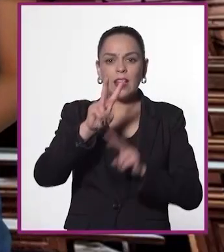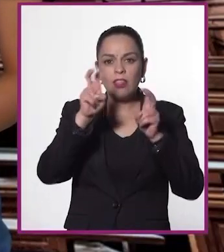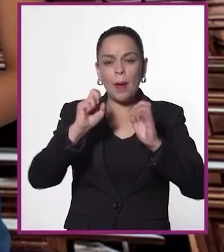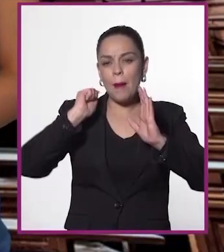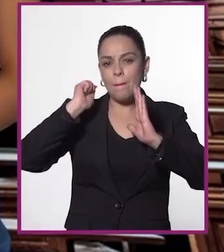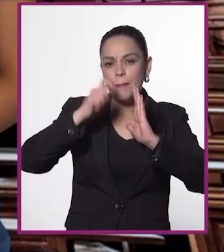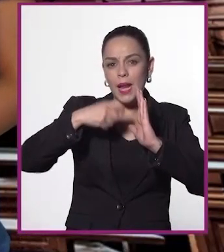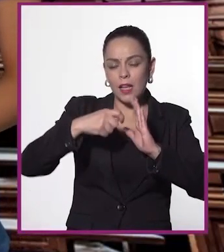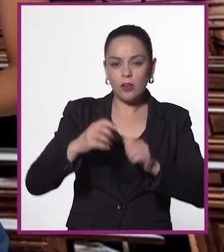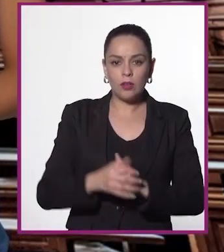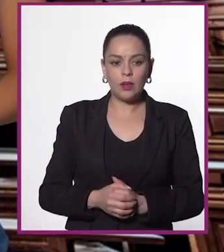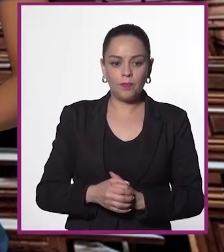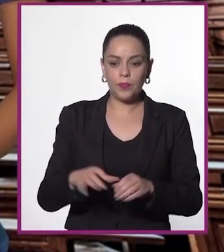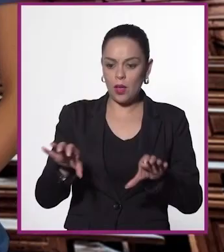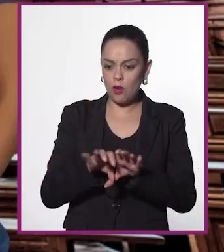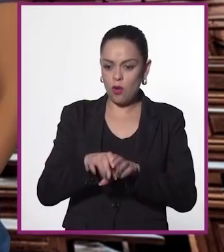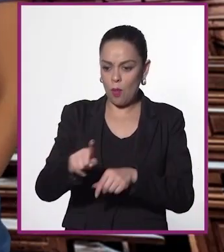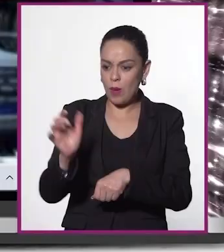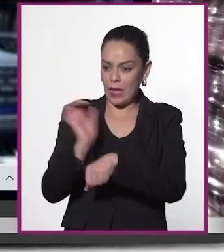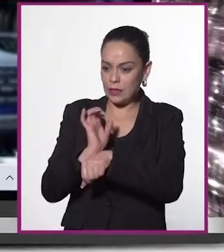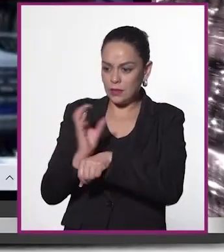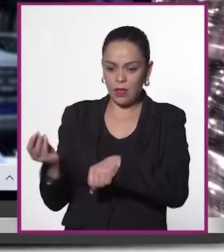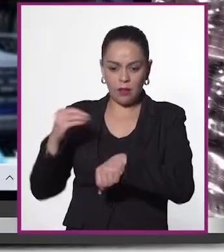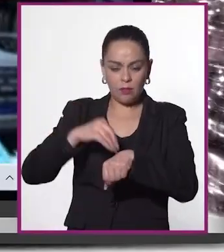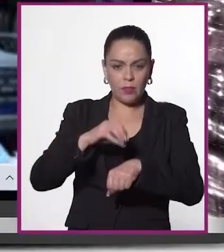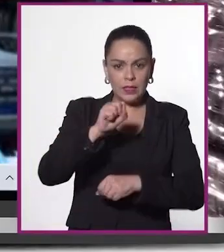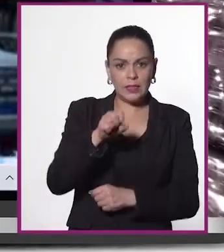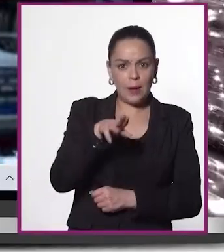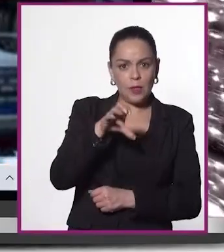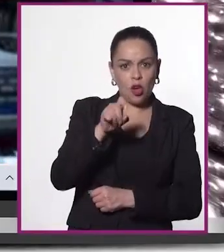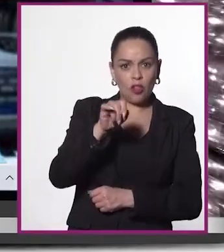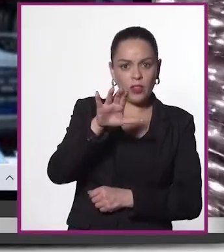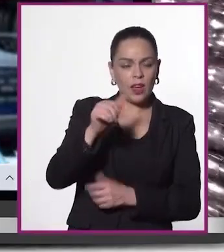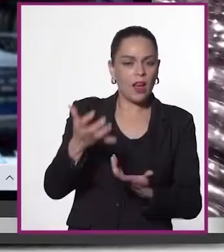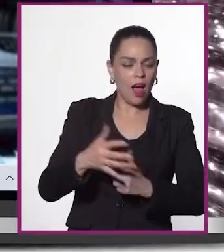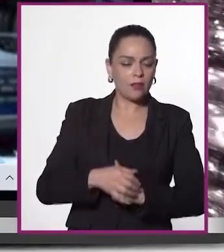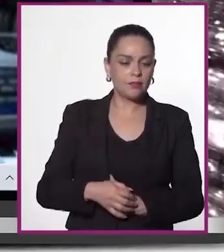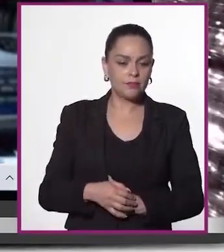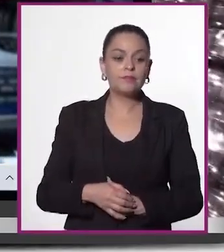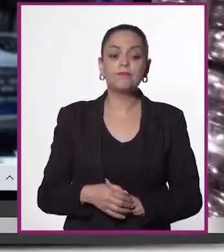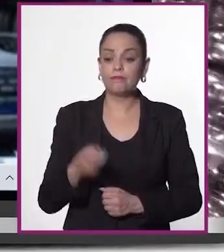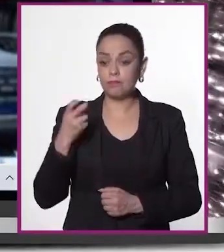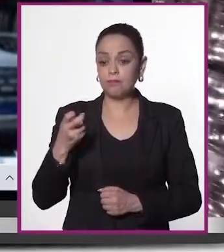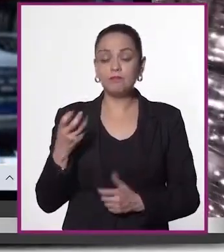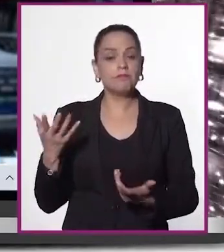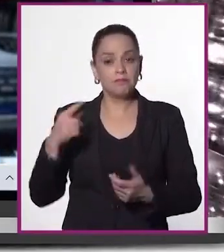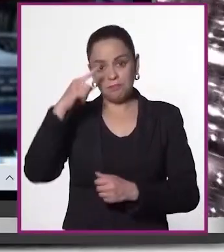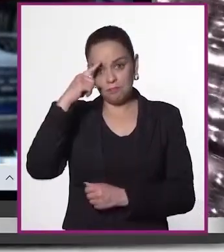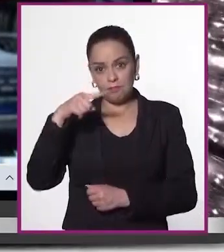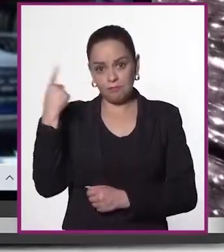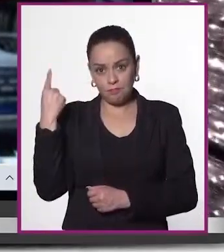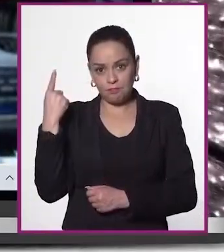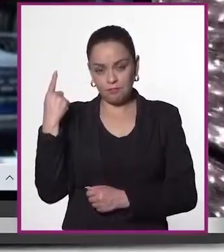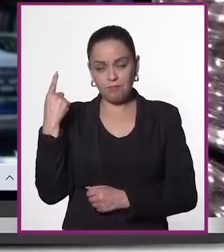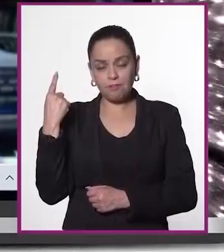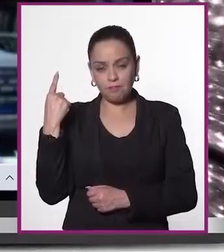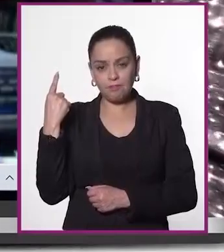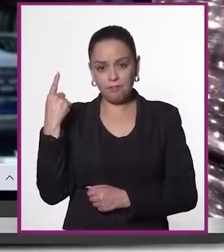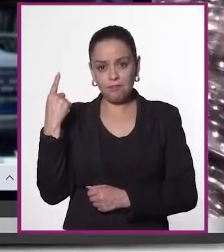se aplica la semiótica en el cine? La semiótica es una disciplina muy práctica.